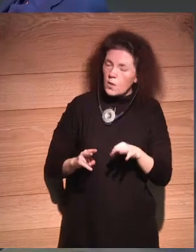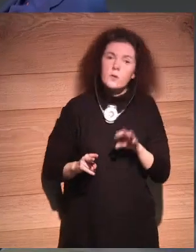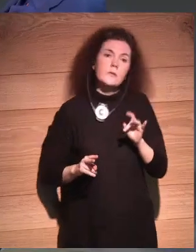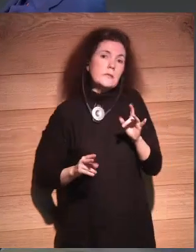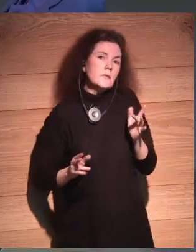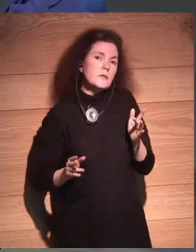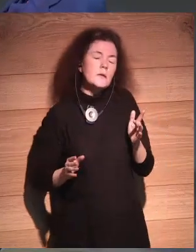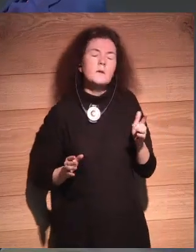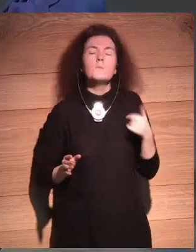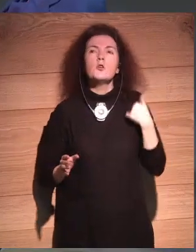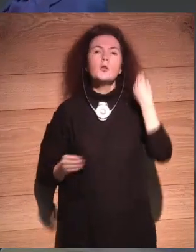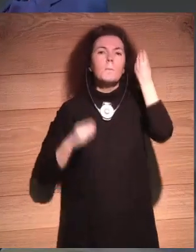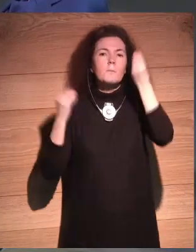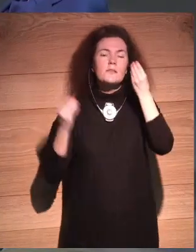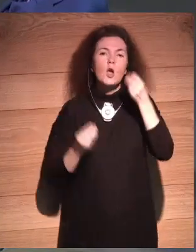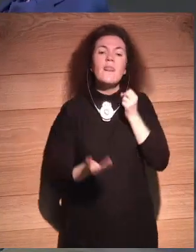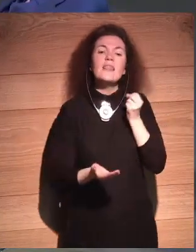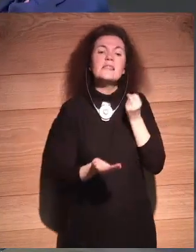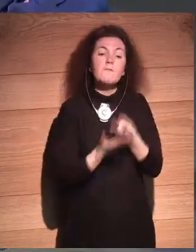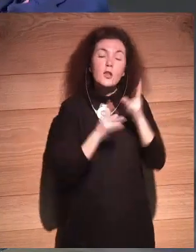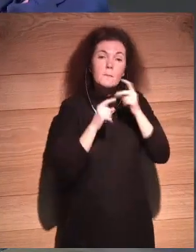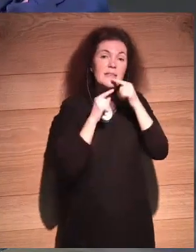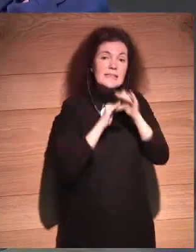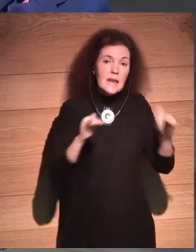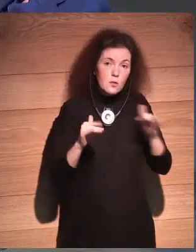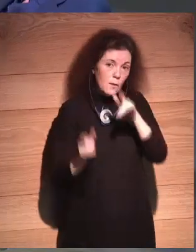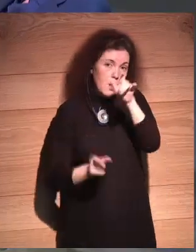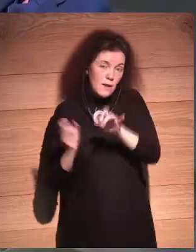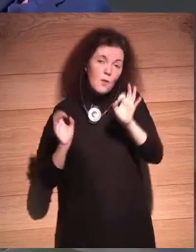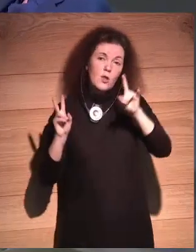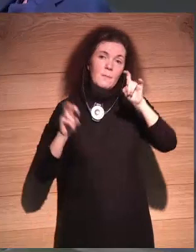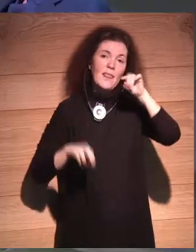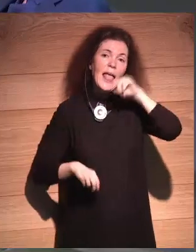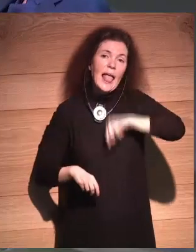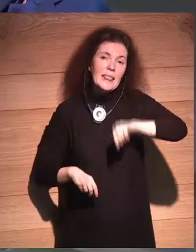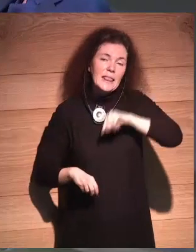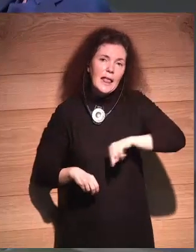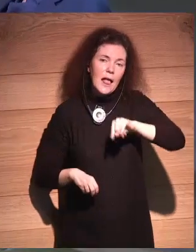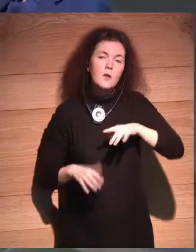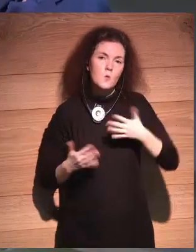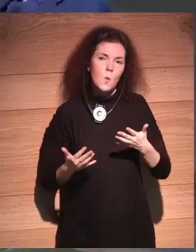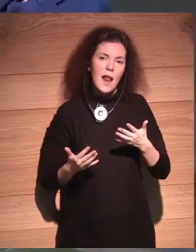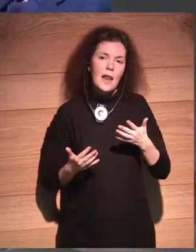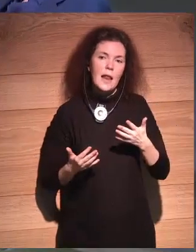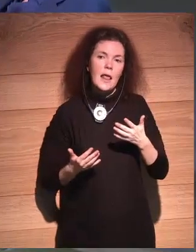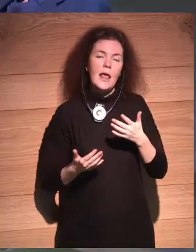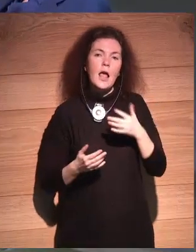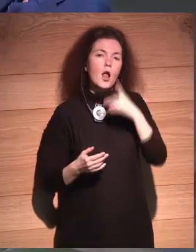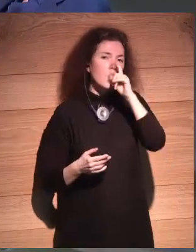Sí, bueno, yo creo que el desafío con el silencio o la humanidad o la ética es que no sirve para ganar